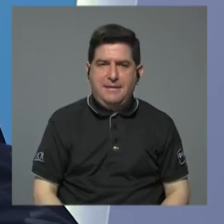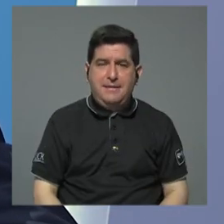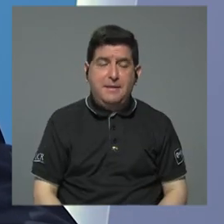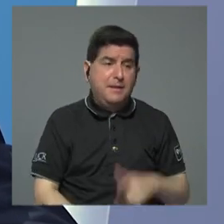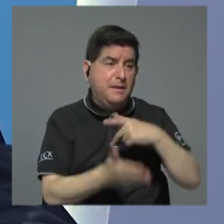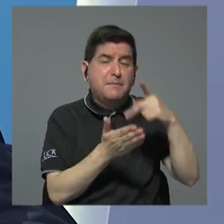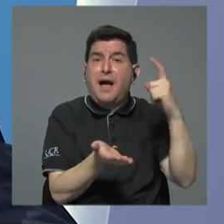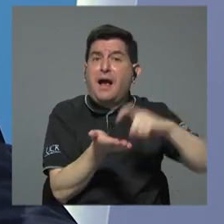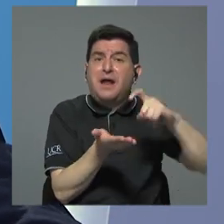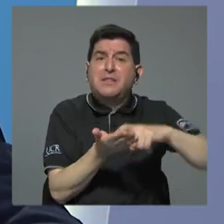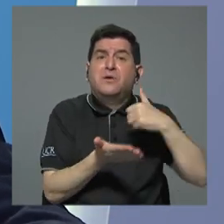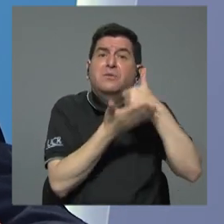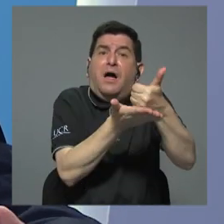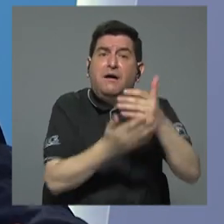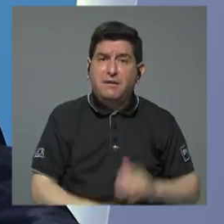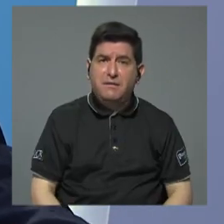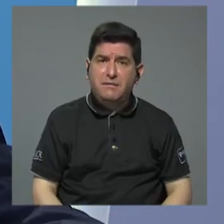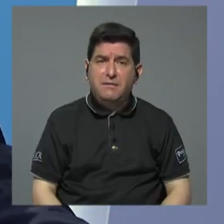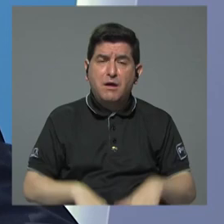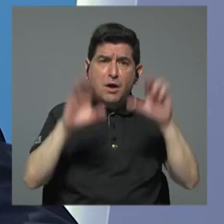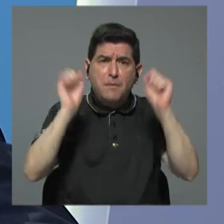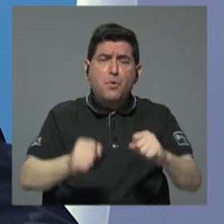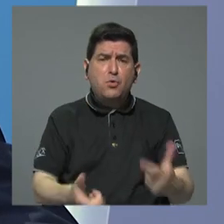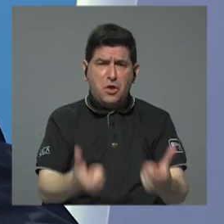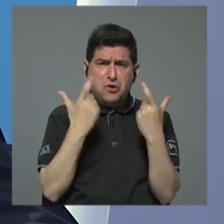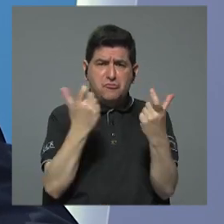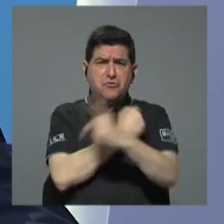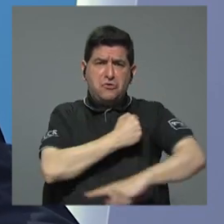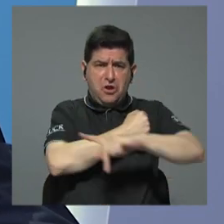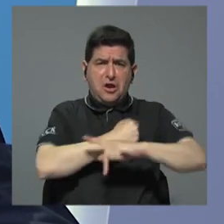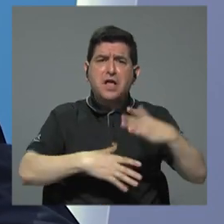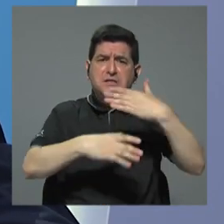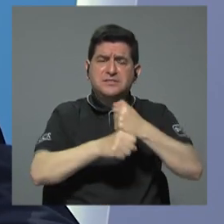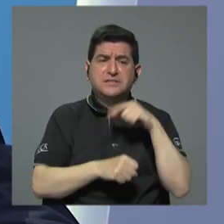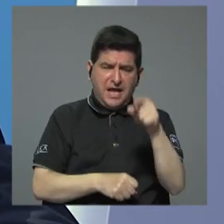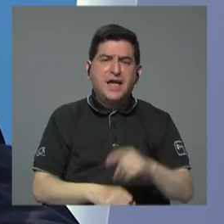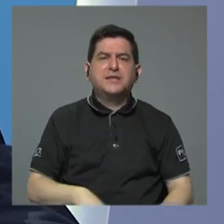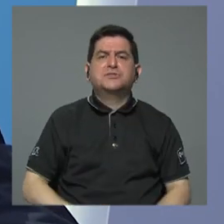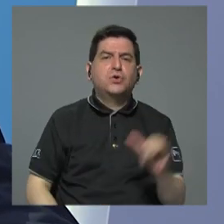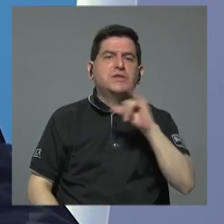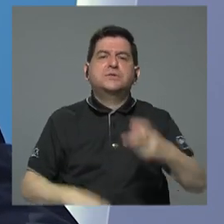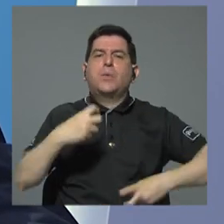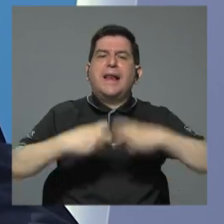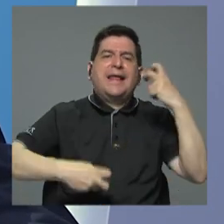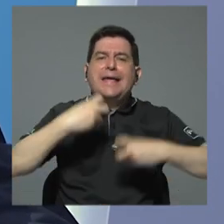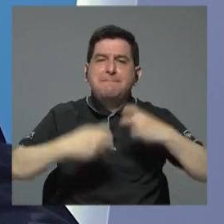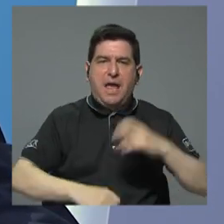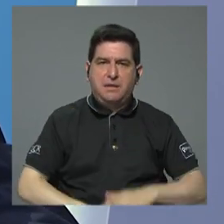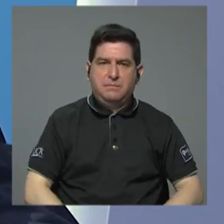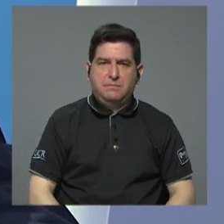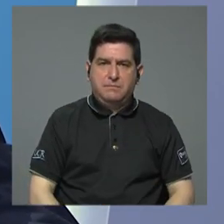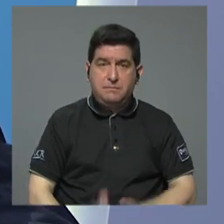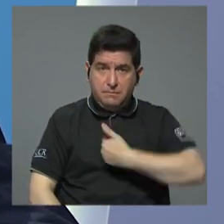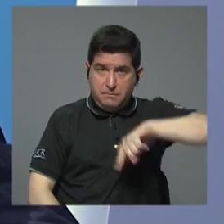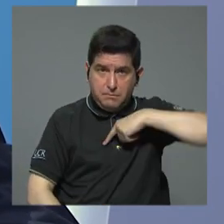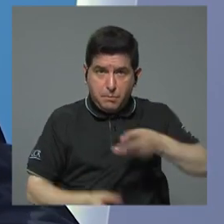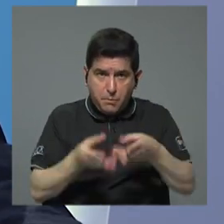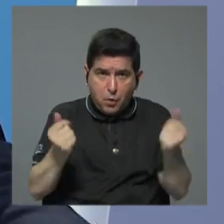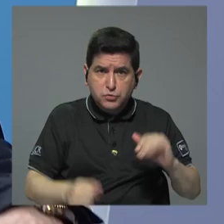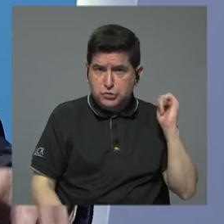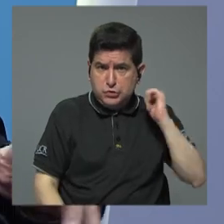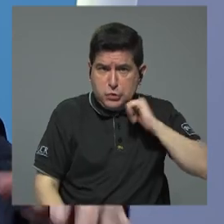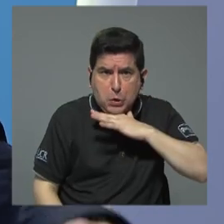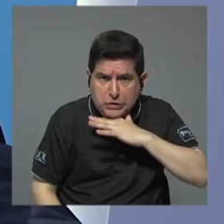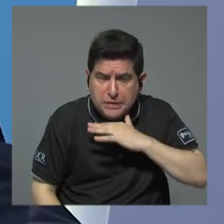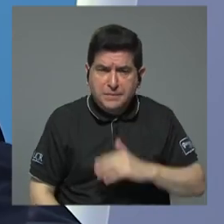pagar deuda, podrían servir para generar mucha riqueza en nuestro país. Eso es lo que es criminal. Nosotros, si producimos